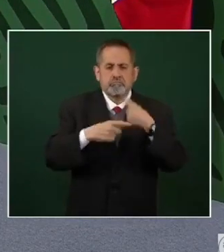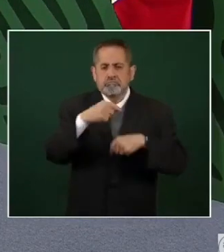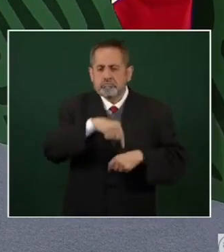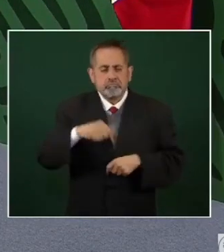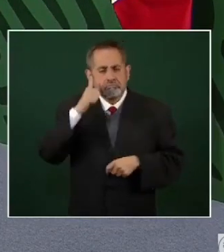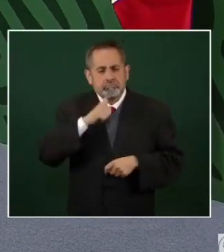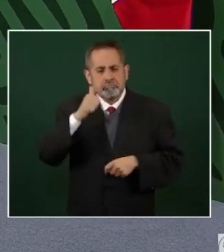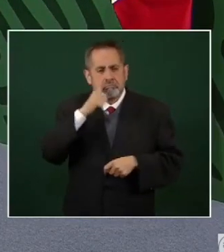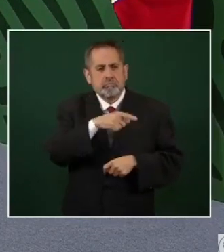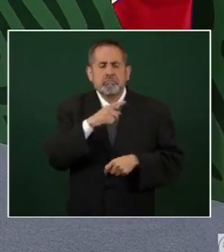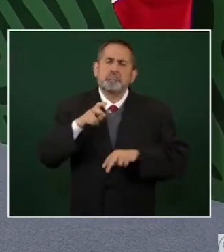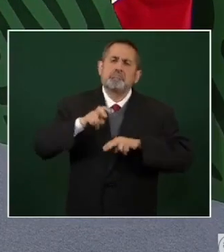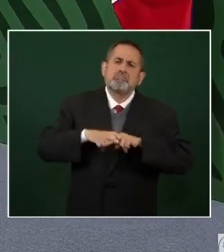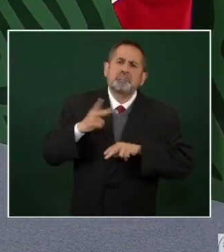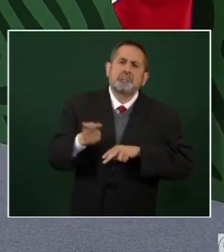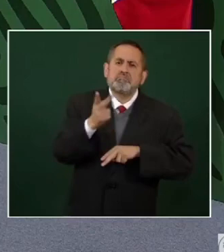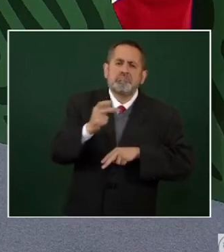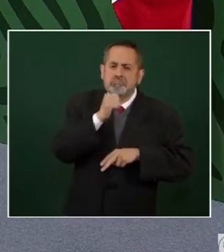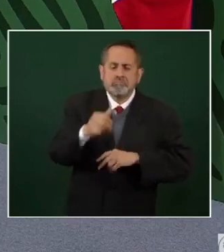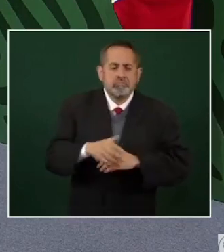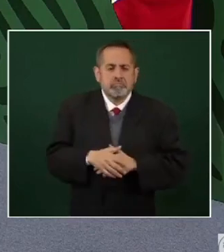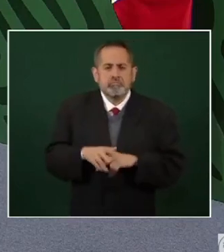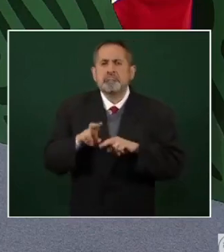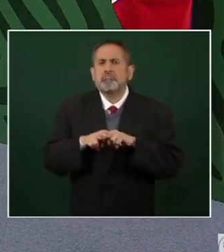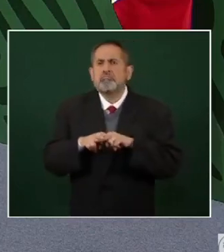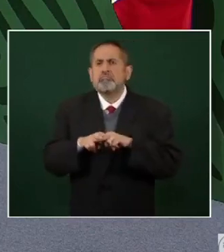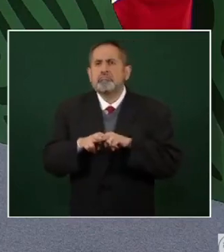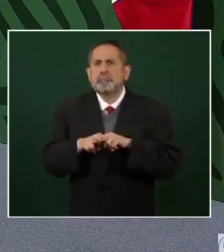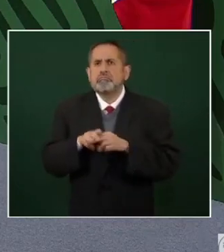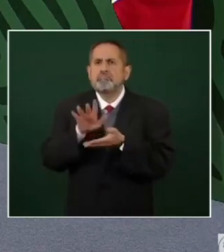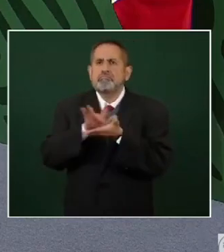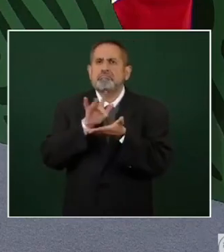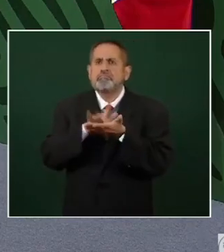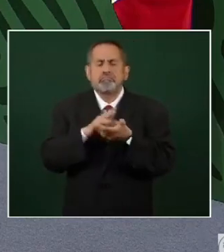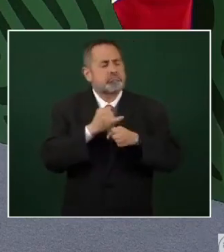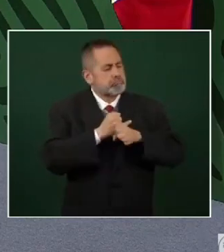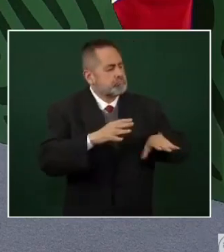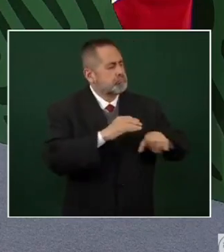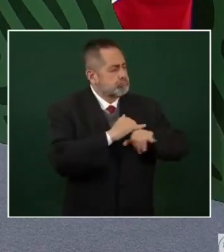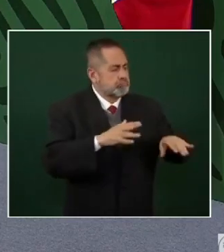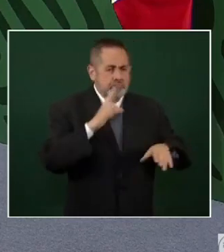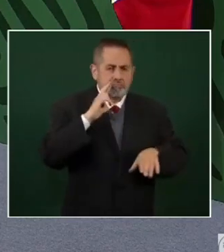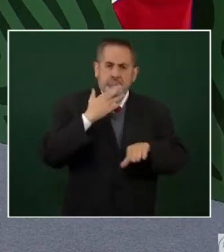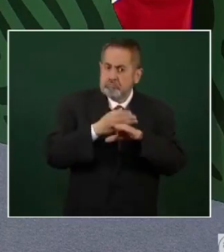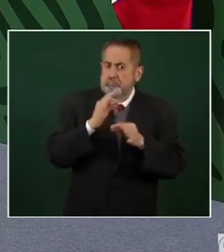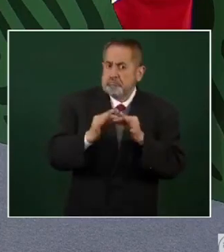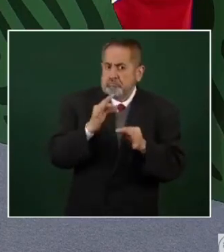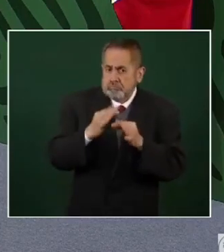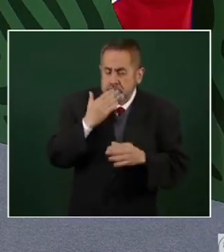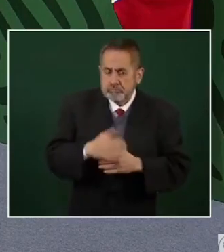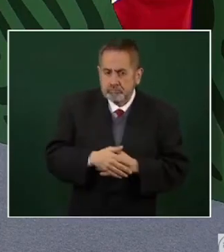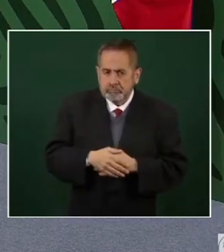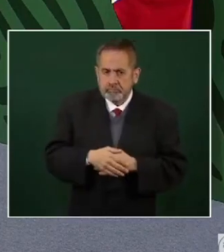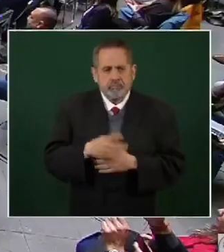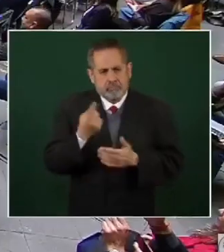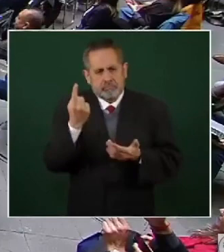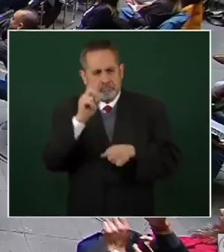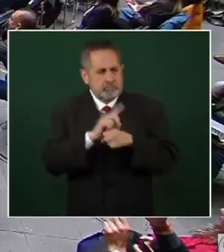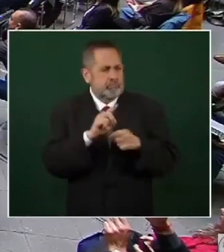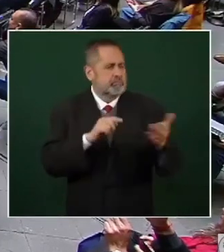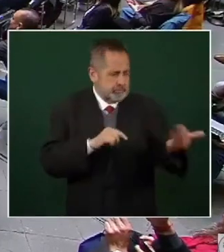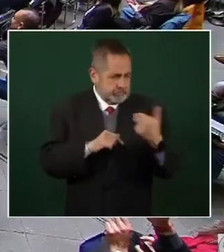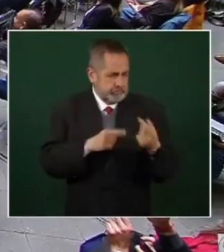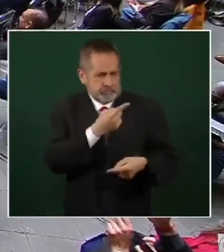el tiempo y no pregunta, nada más informa, ¿no? Sí, cumple con su responsabilidad. Le vamos a pedir que haga una pregunta,